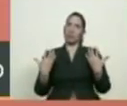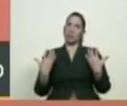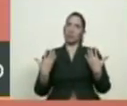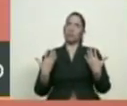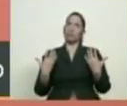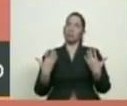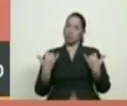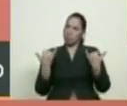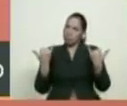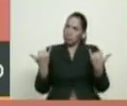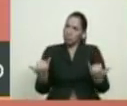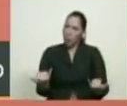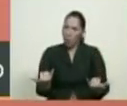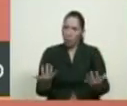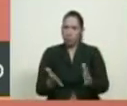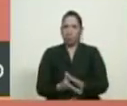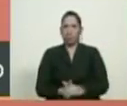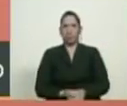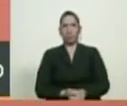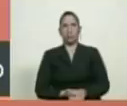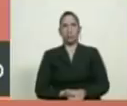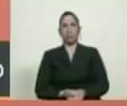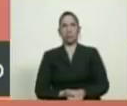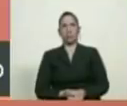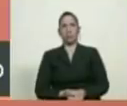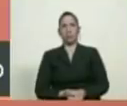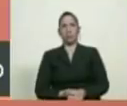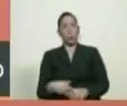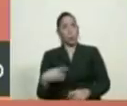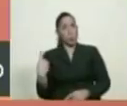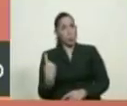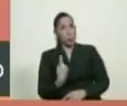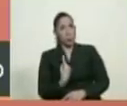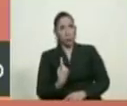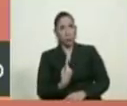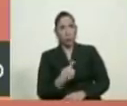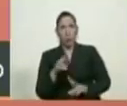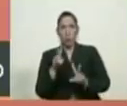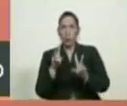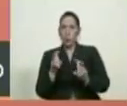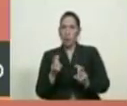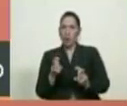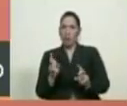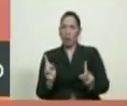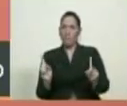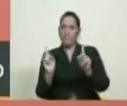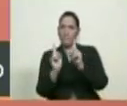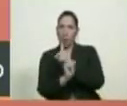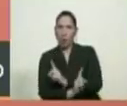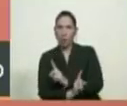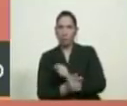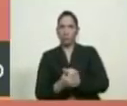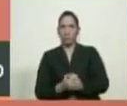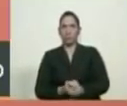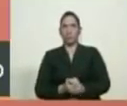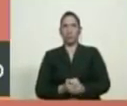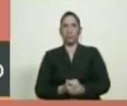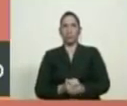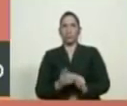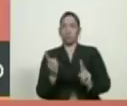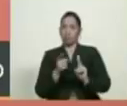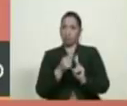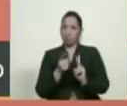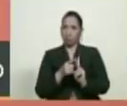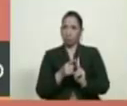concretos reales. El solo hecho de que haya una nueva realidad cambiaria, el solo hecho de que haya